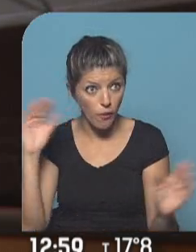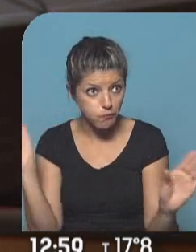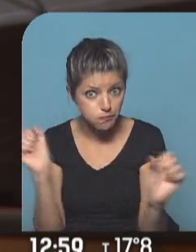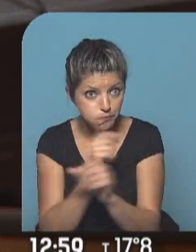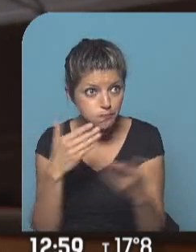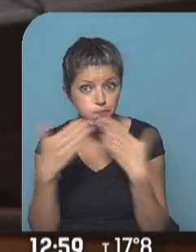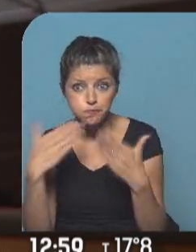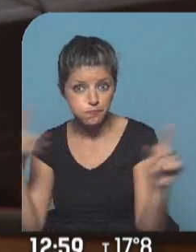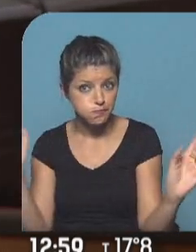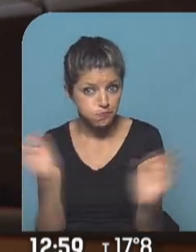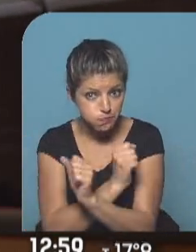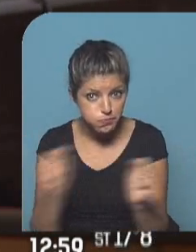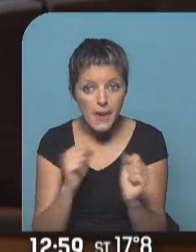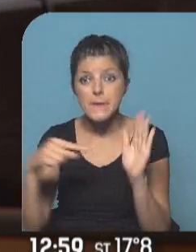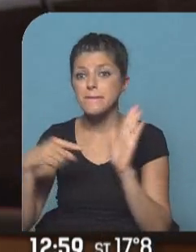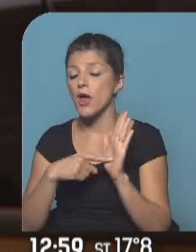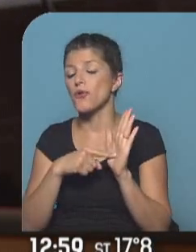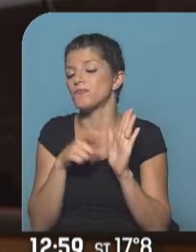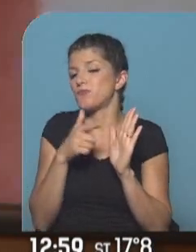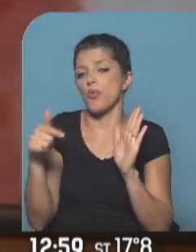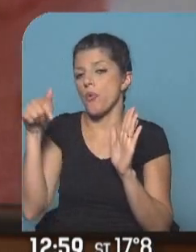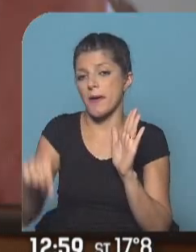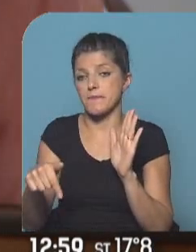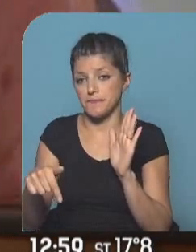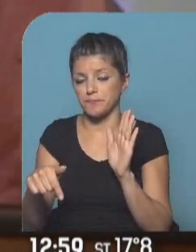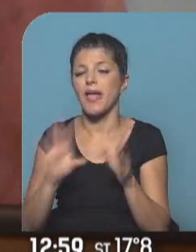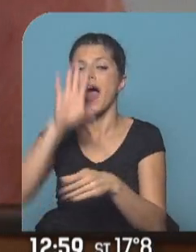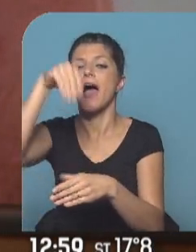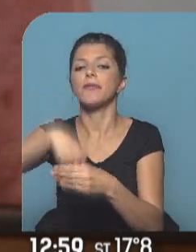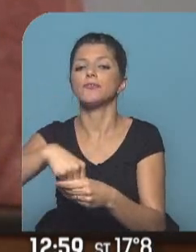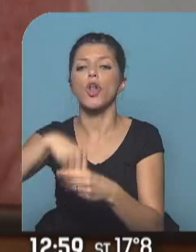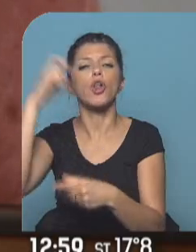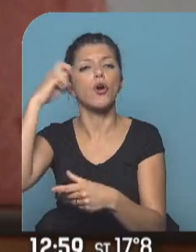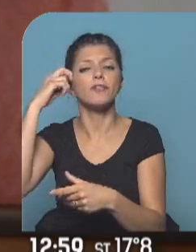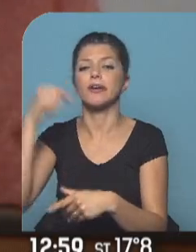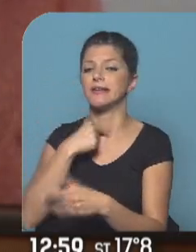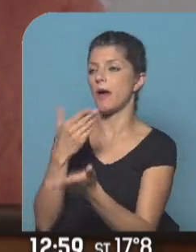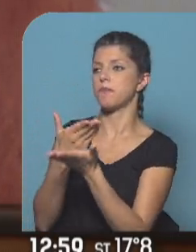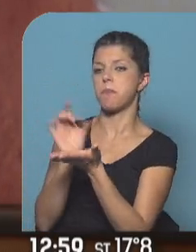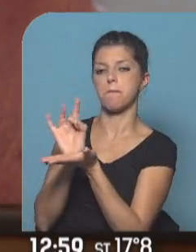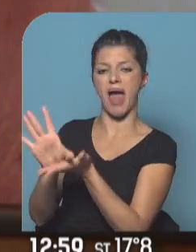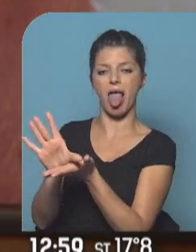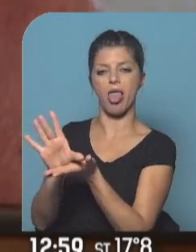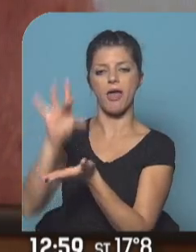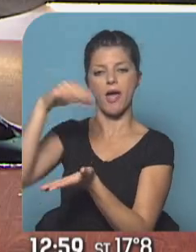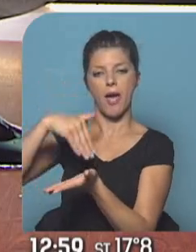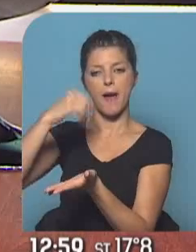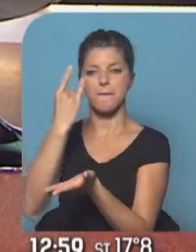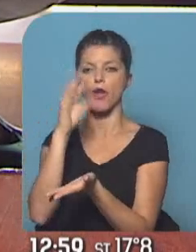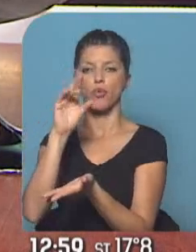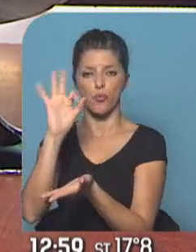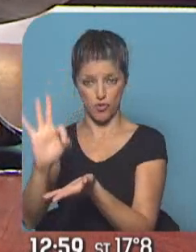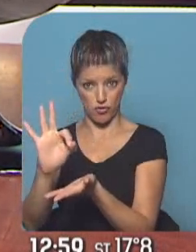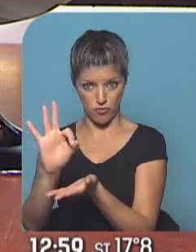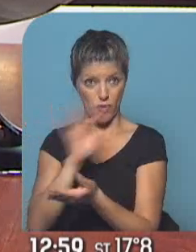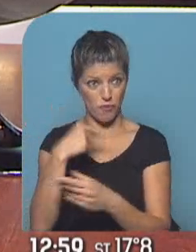guerra de poderes desde que el Parlamento asumió. Esa guerra tuvo que ver con que el Parlamento quiso sacar a Maduro apenas tomó el control de la